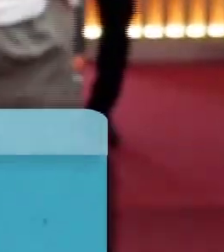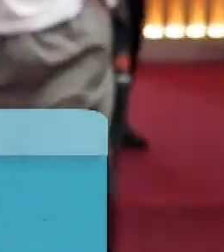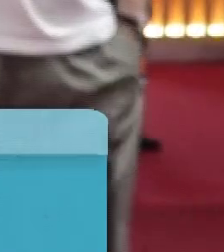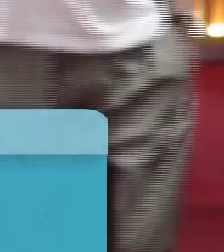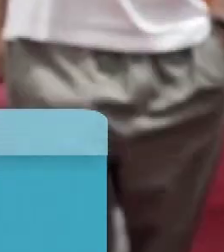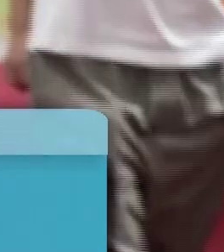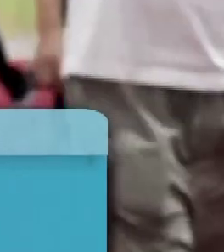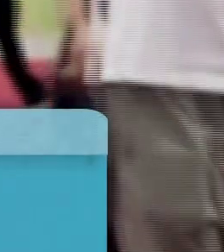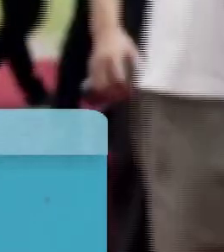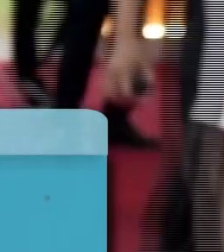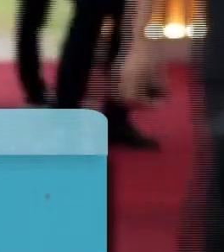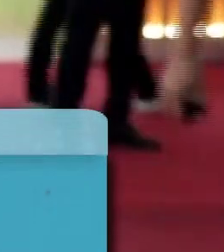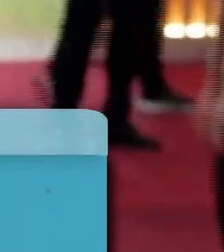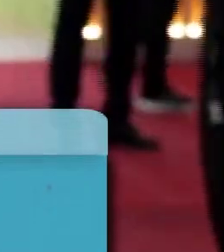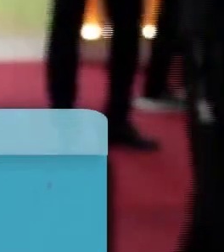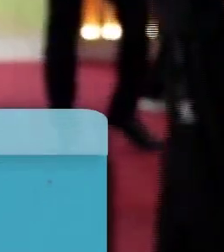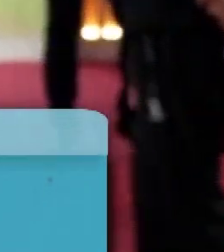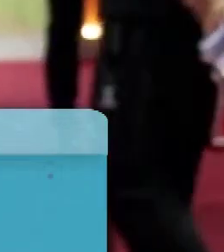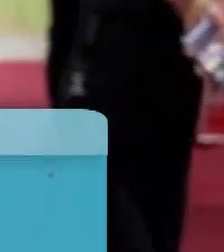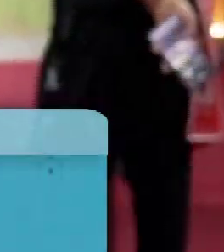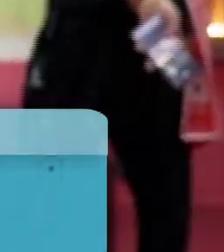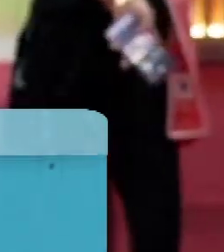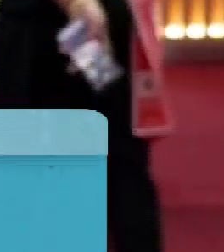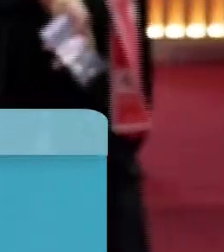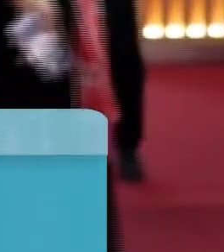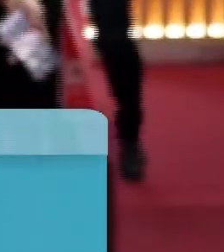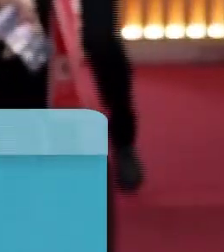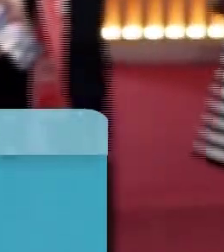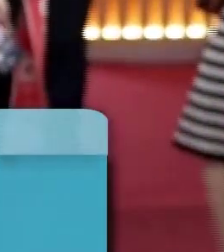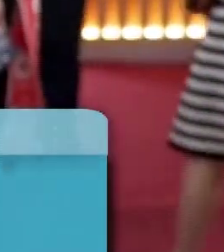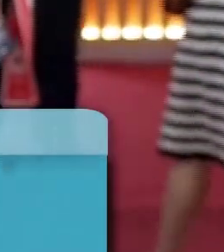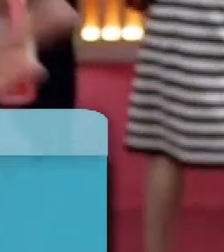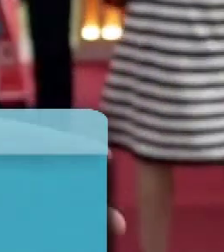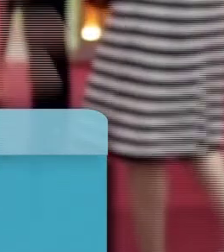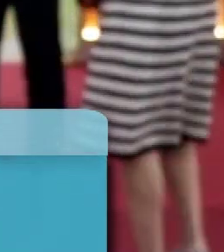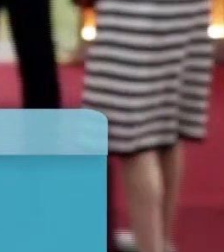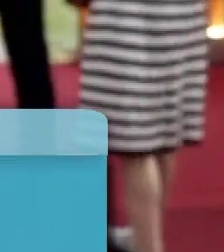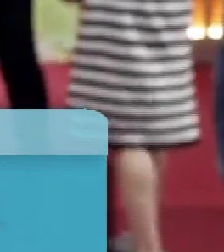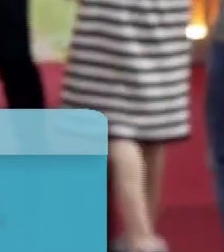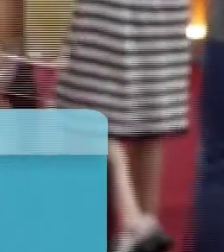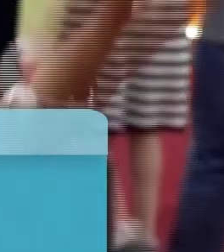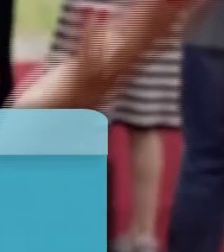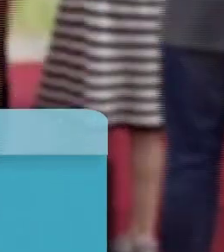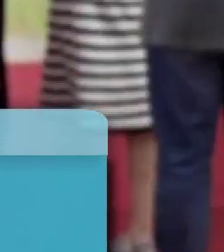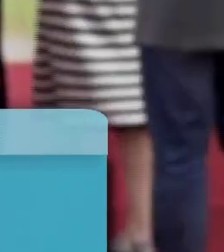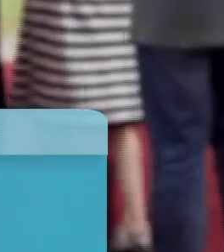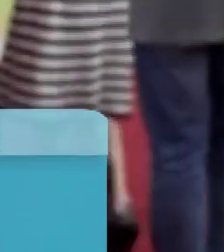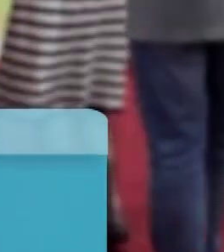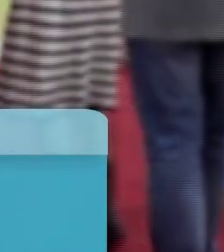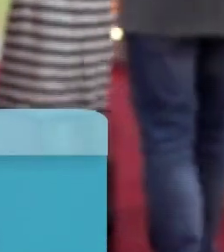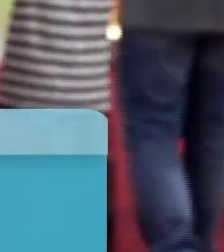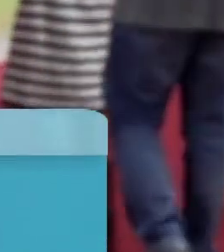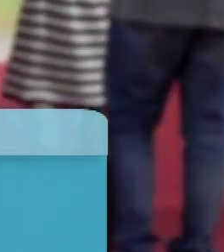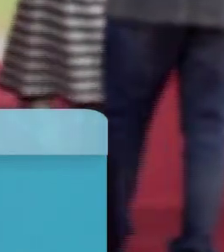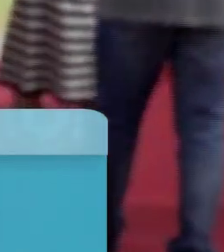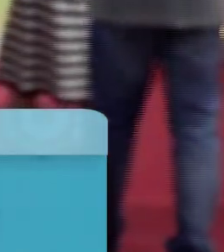digital, la apertura de las redes sociales en China y hacemos campañas de difusión tanto online como offline, como en el caso de